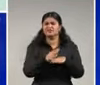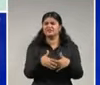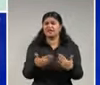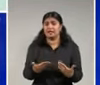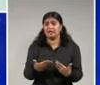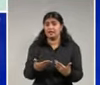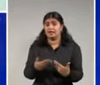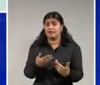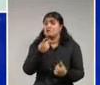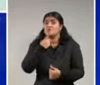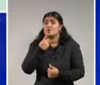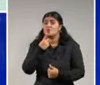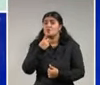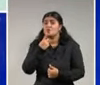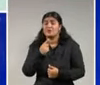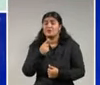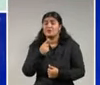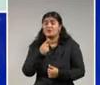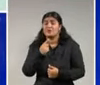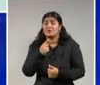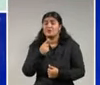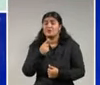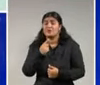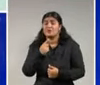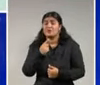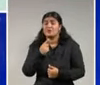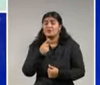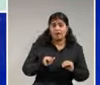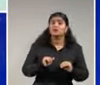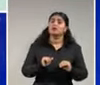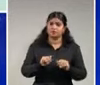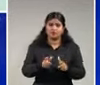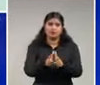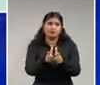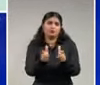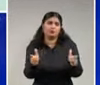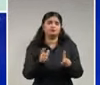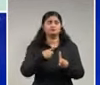actuamos agresivamente en un momento determinado. Como decía,